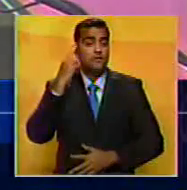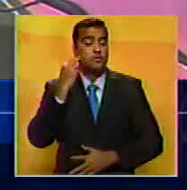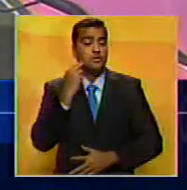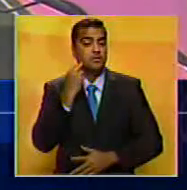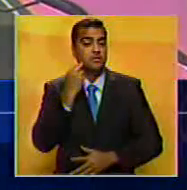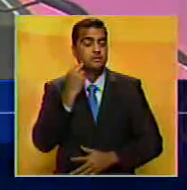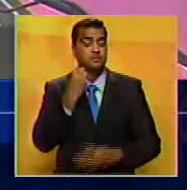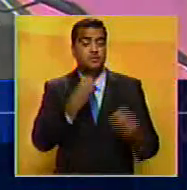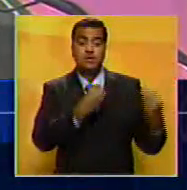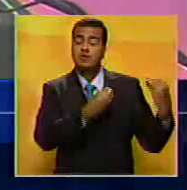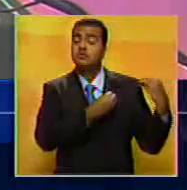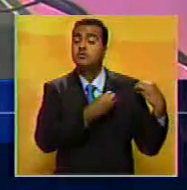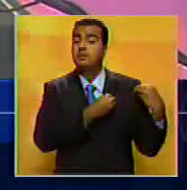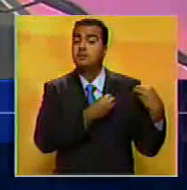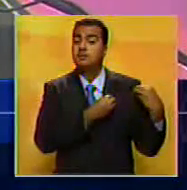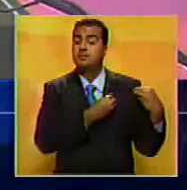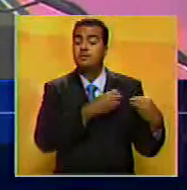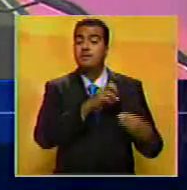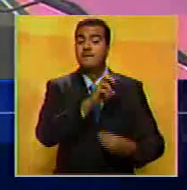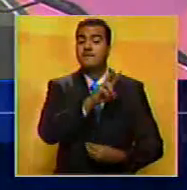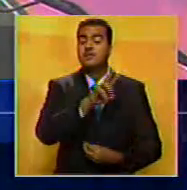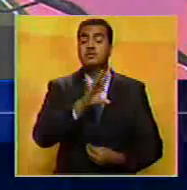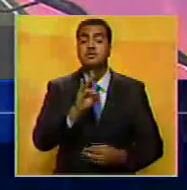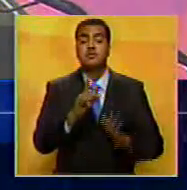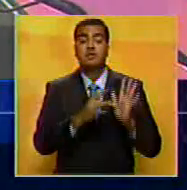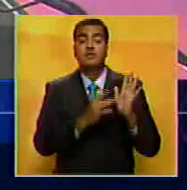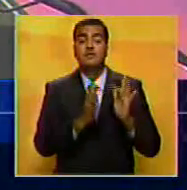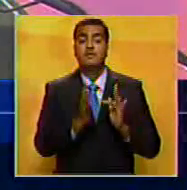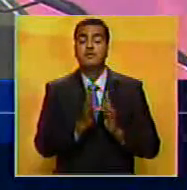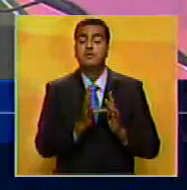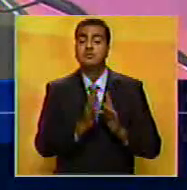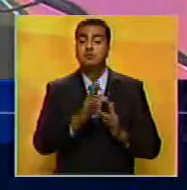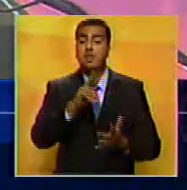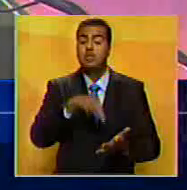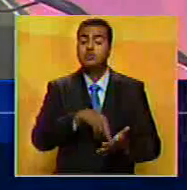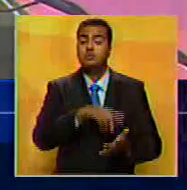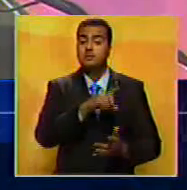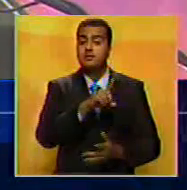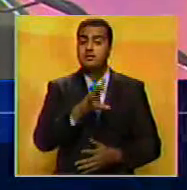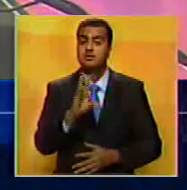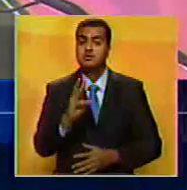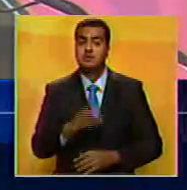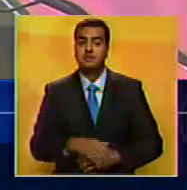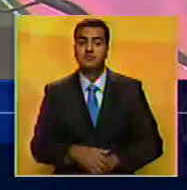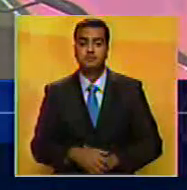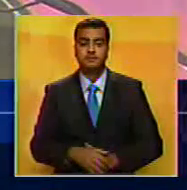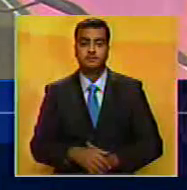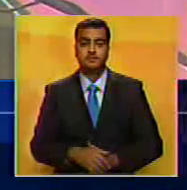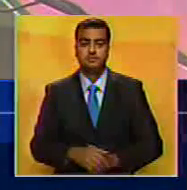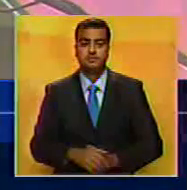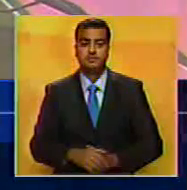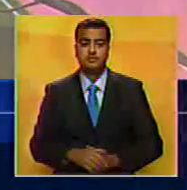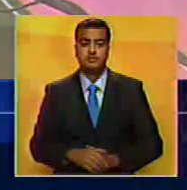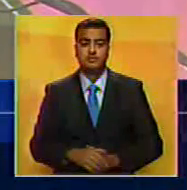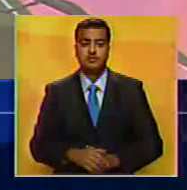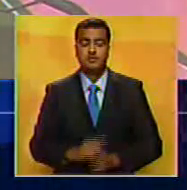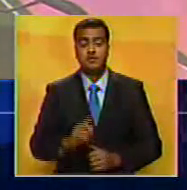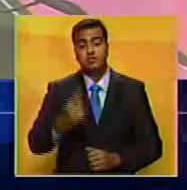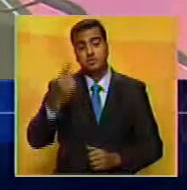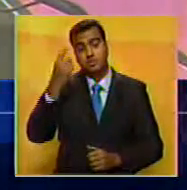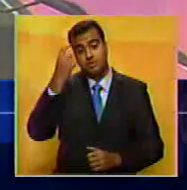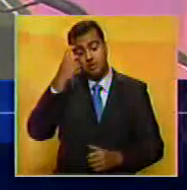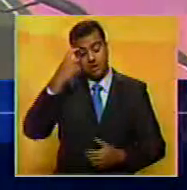y asumimos que el 27 de abril del 2017 es un